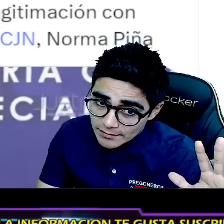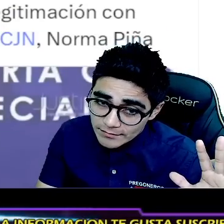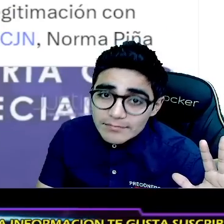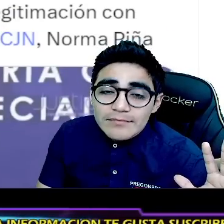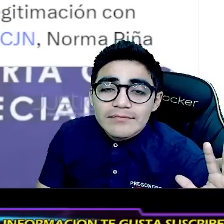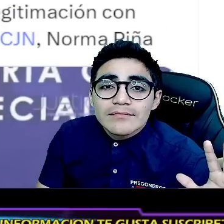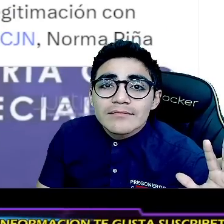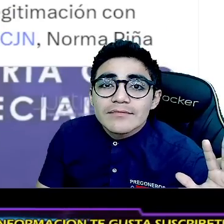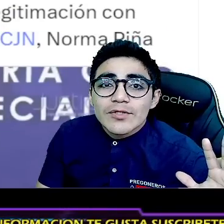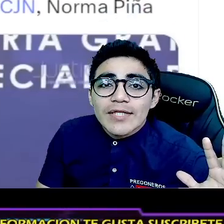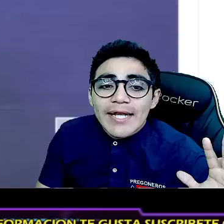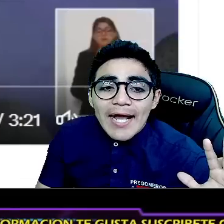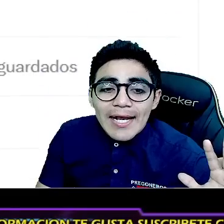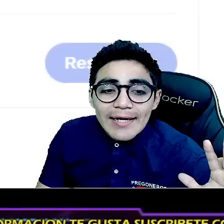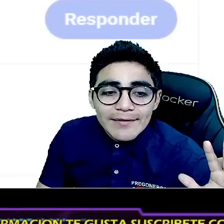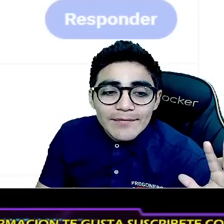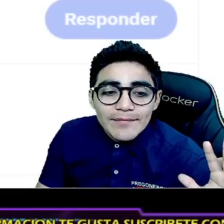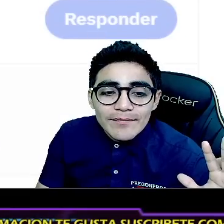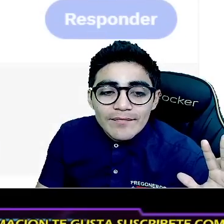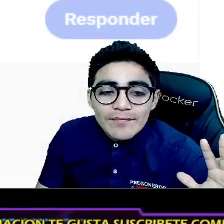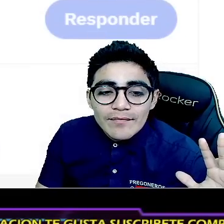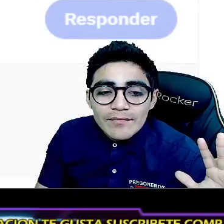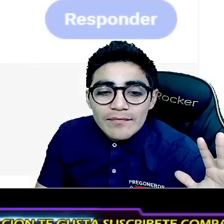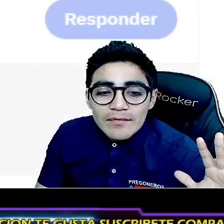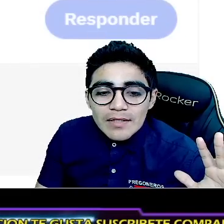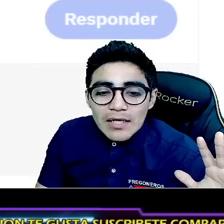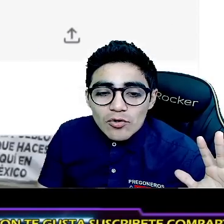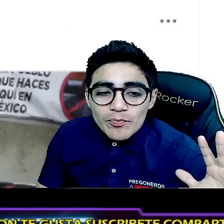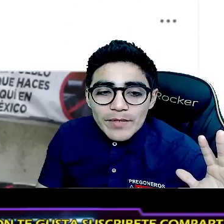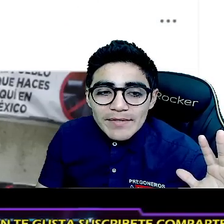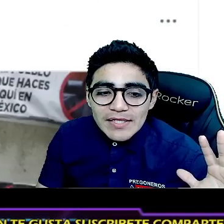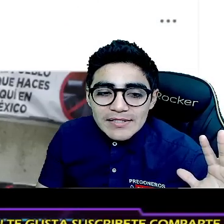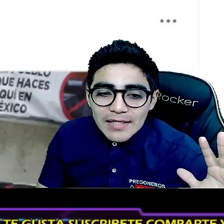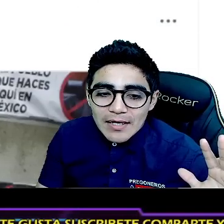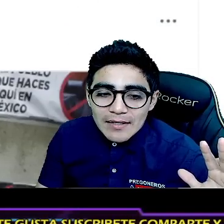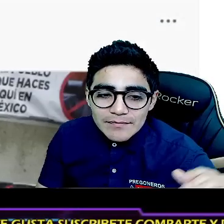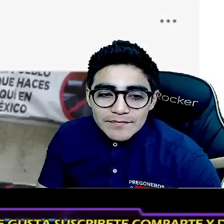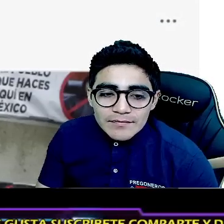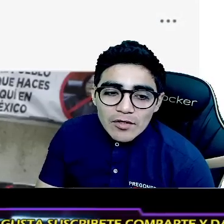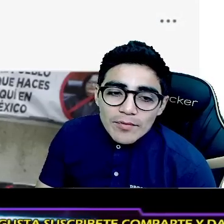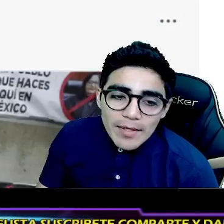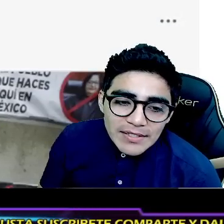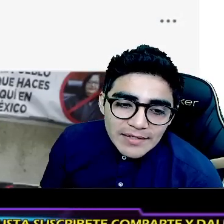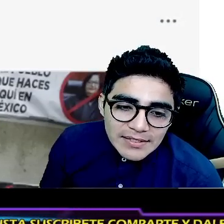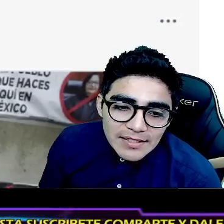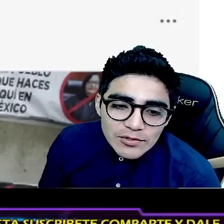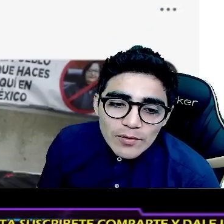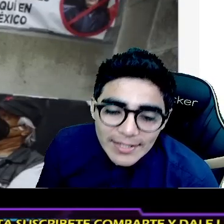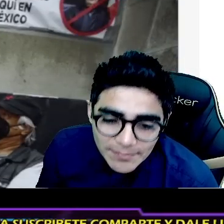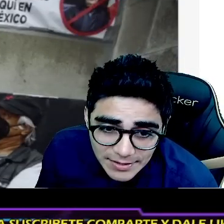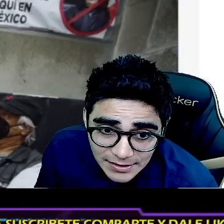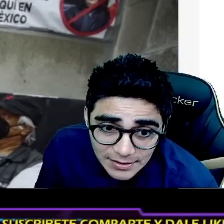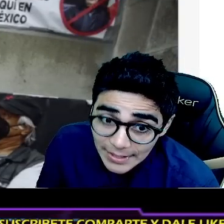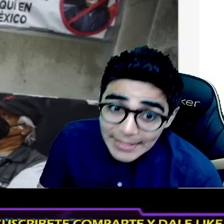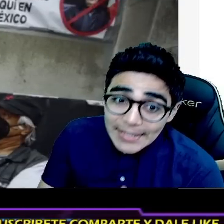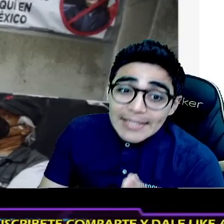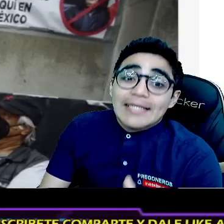de dónde le jala. La corrupta ministra, obviamente esta es su